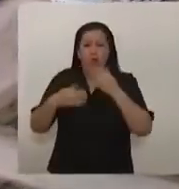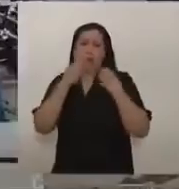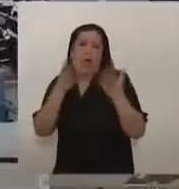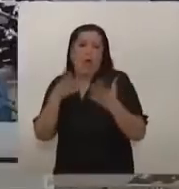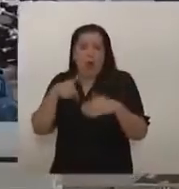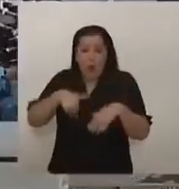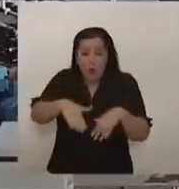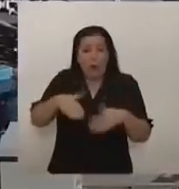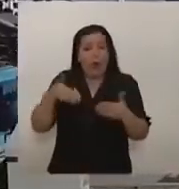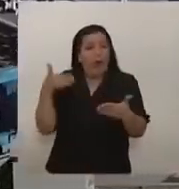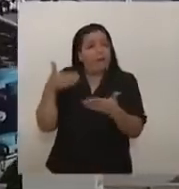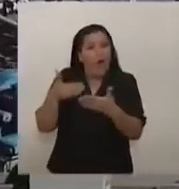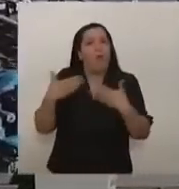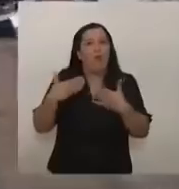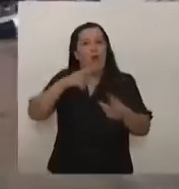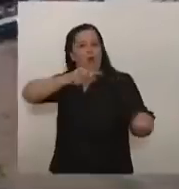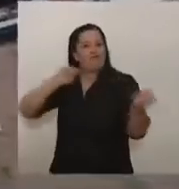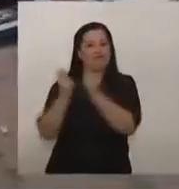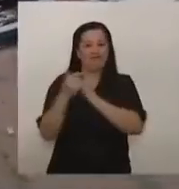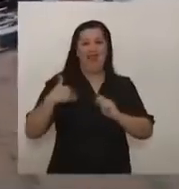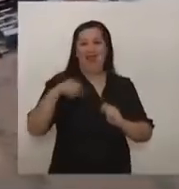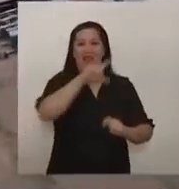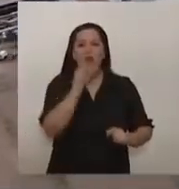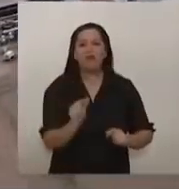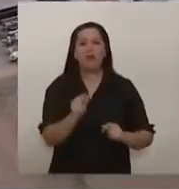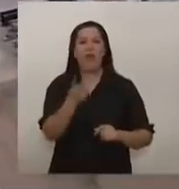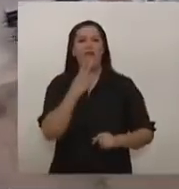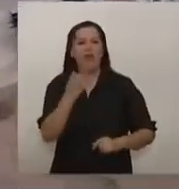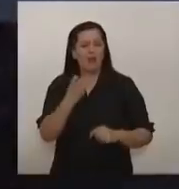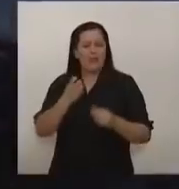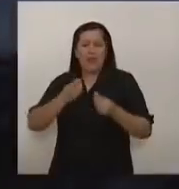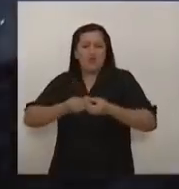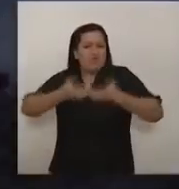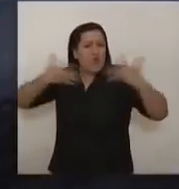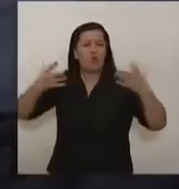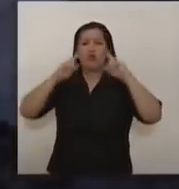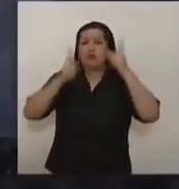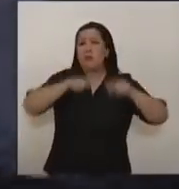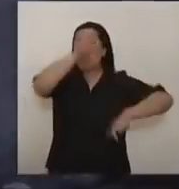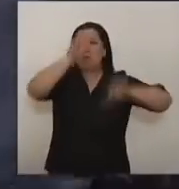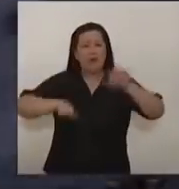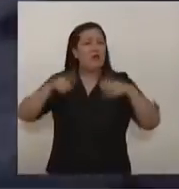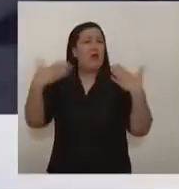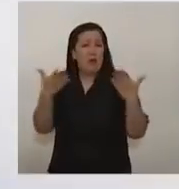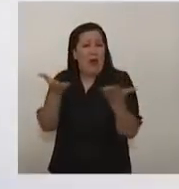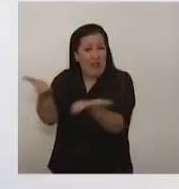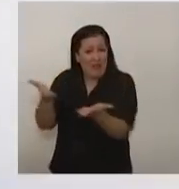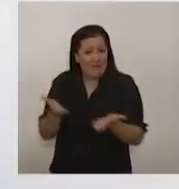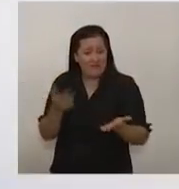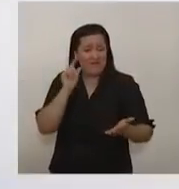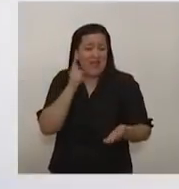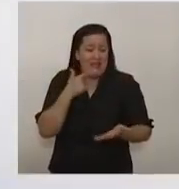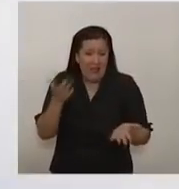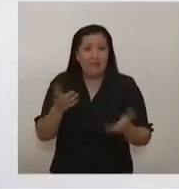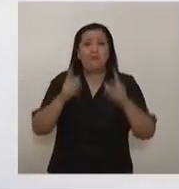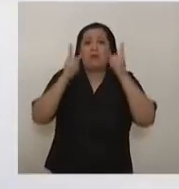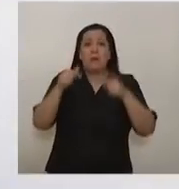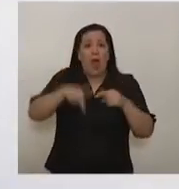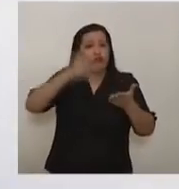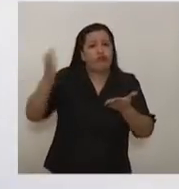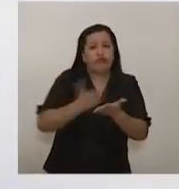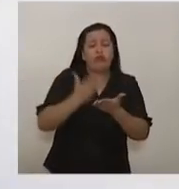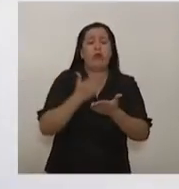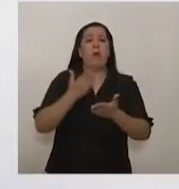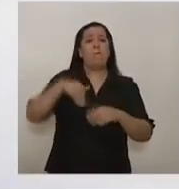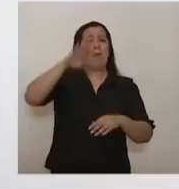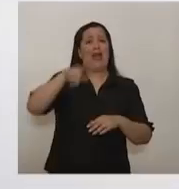más cercana de convertirnos en un país con energía abundante y accesible para todos. Hoy producimos más gas que en